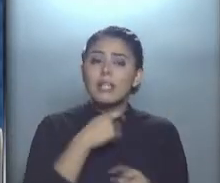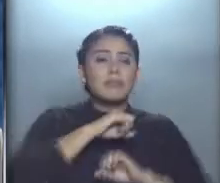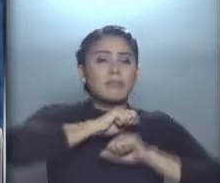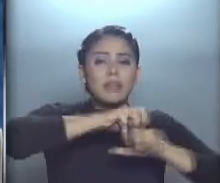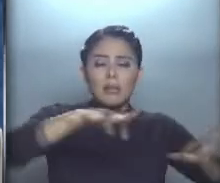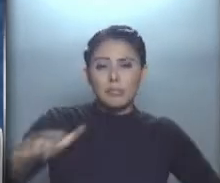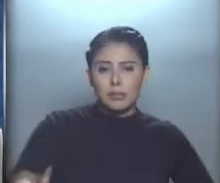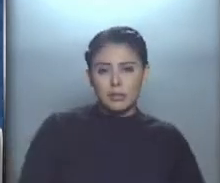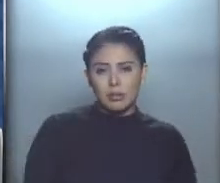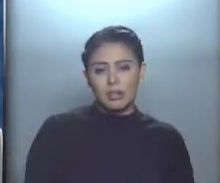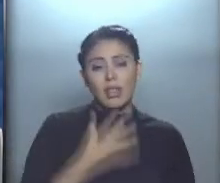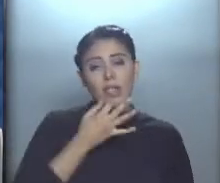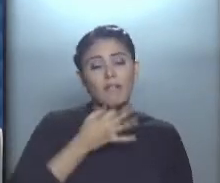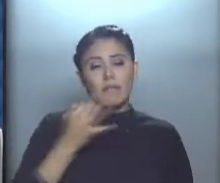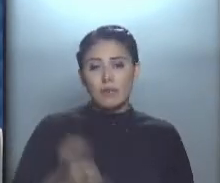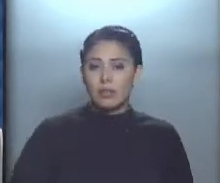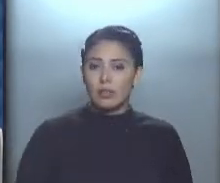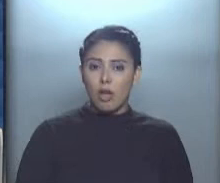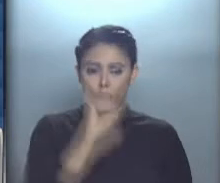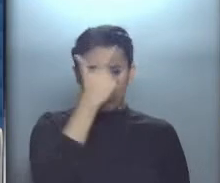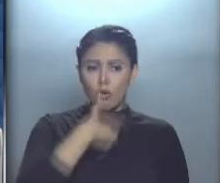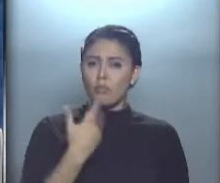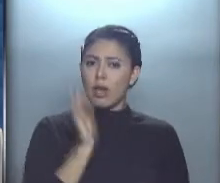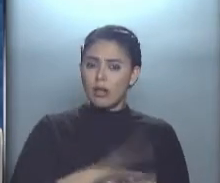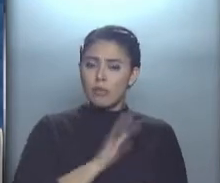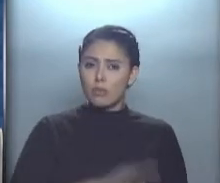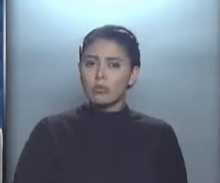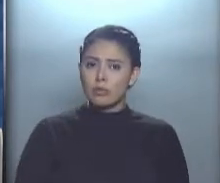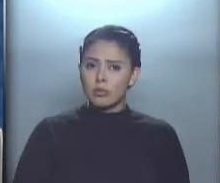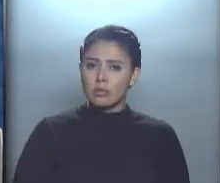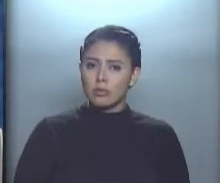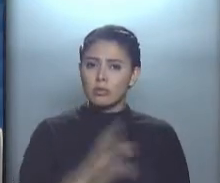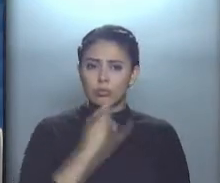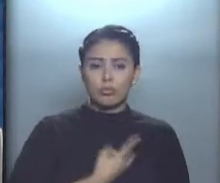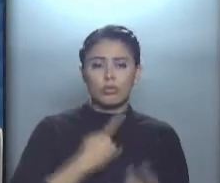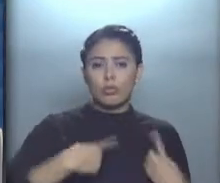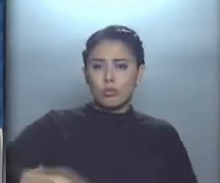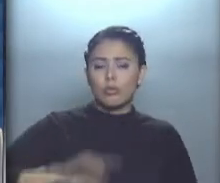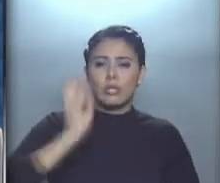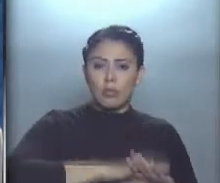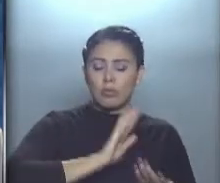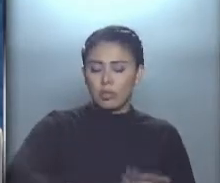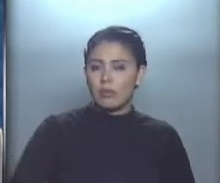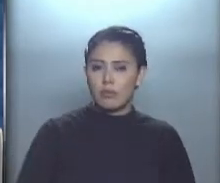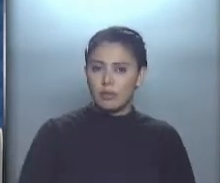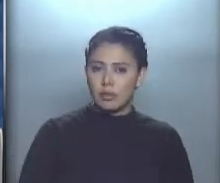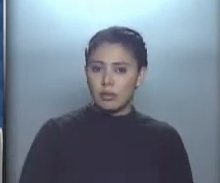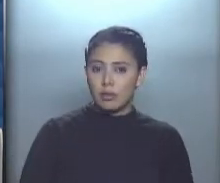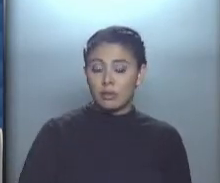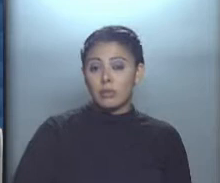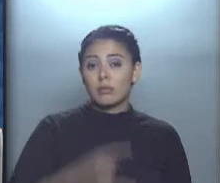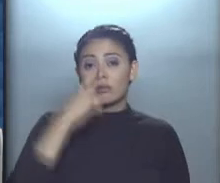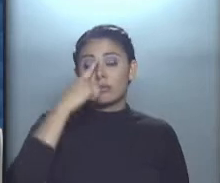absoluta sinceridad, uno puede hacerse cargo de los temas y de la responsabilidad que es